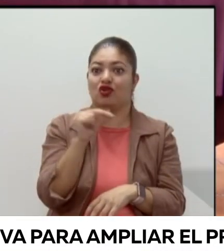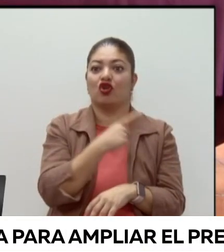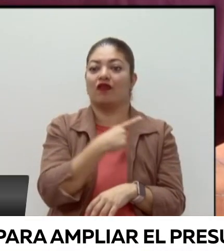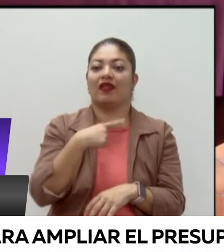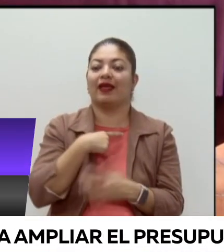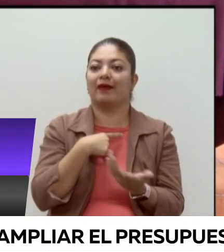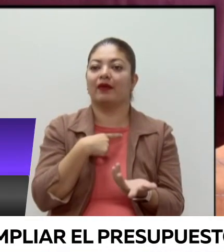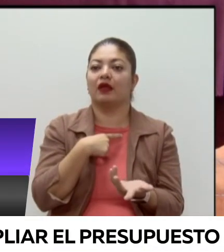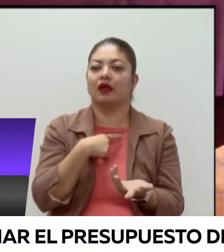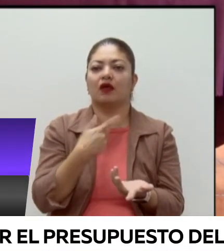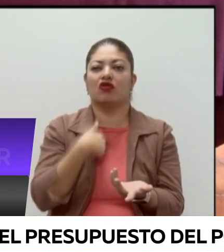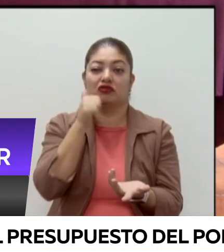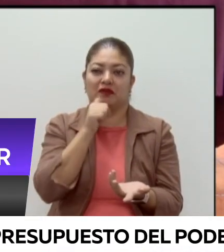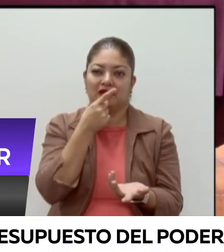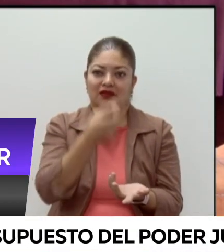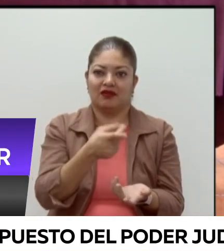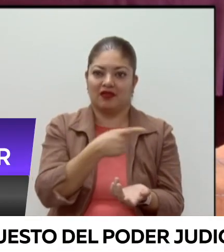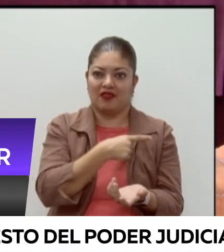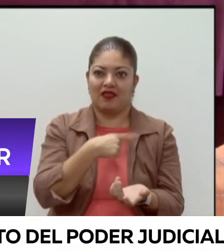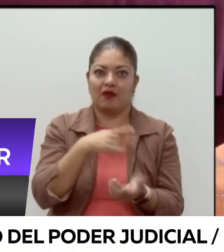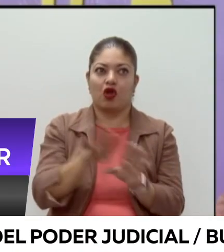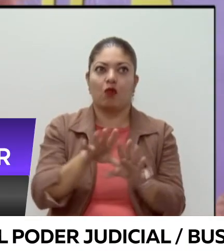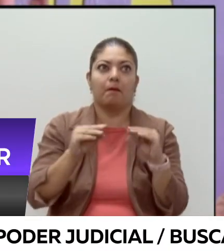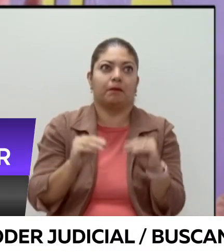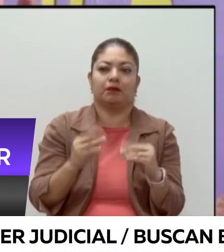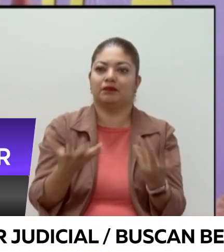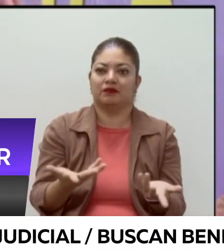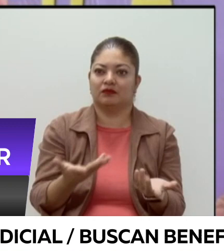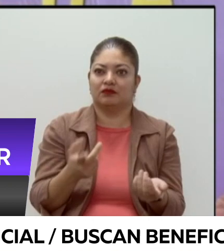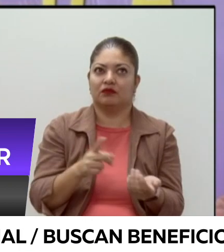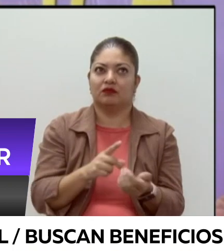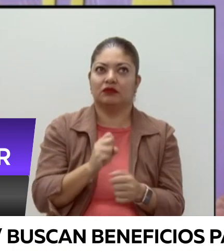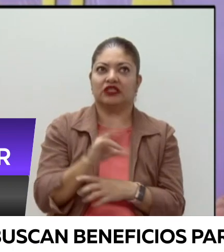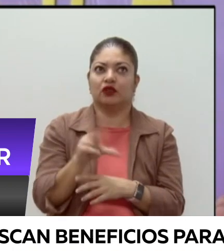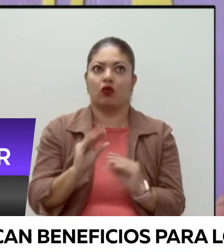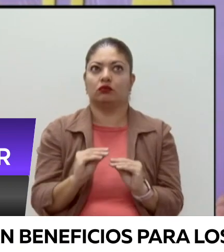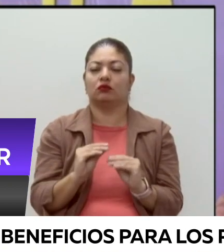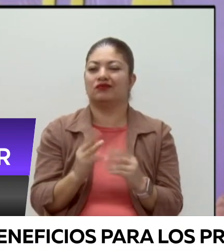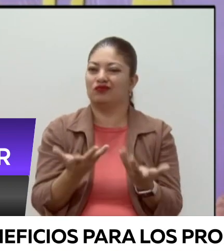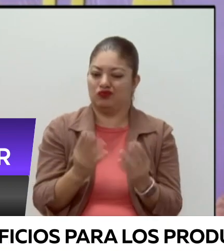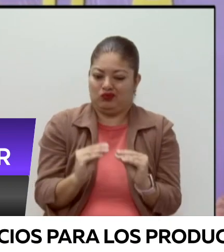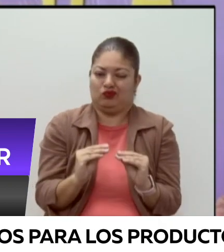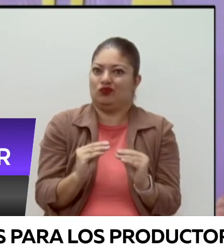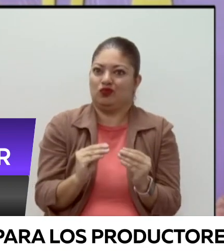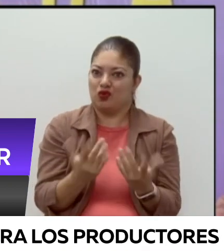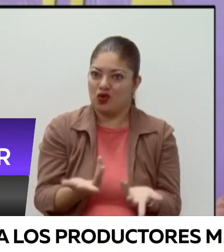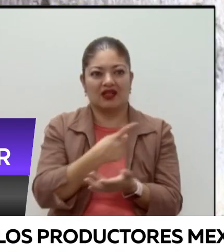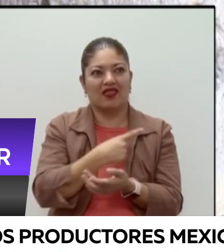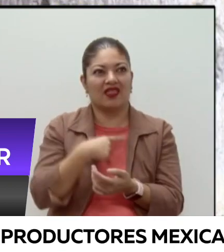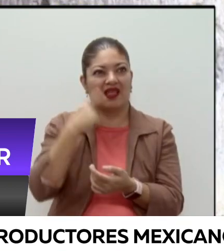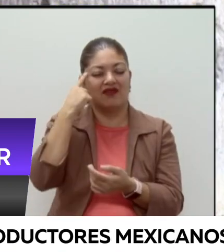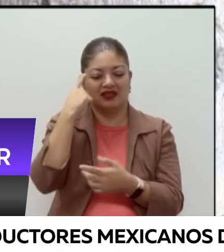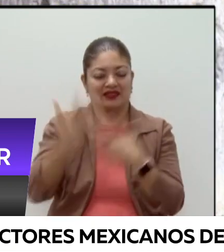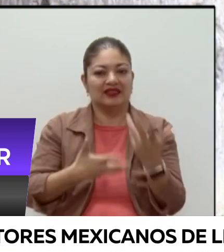El diputado expuso que han pasado más de 4 años desde que presentó la propuesta legislativa y todavía no se aprueba. Les